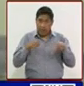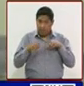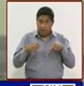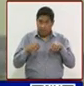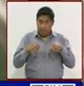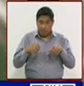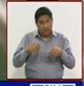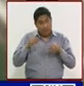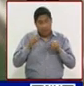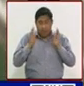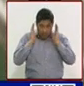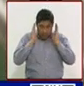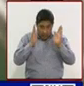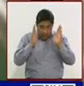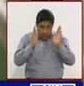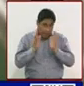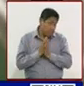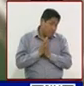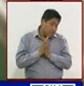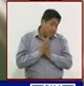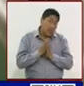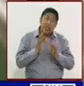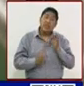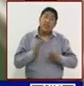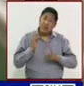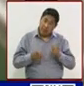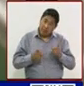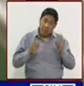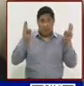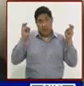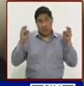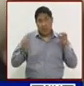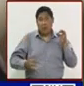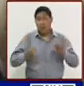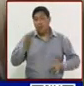ella y que a ella estará atenta si es que deciden llevarla así, será ante un juicio de responsabilidad.